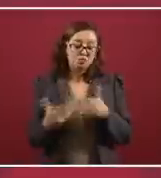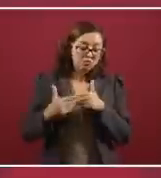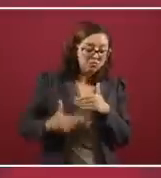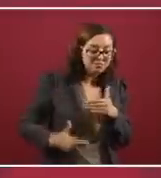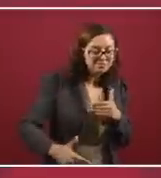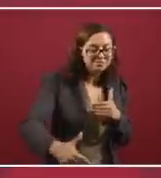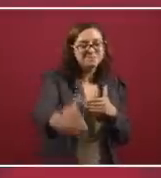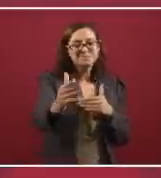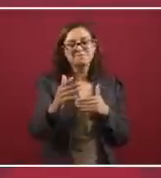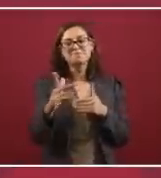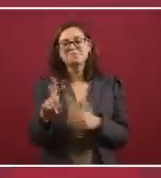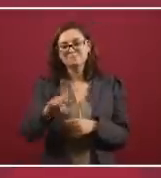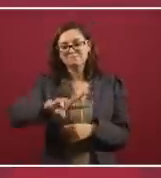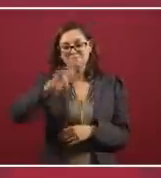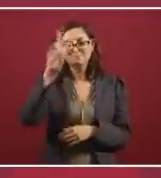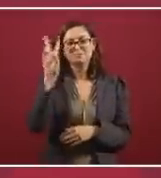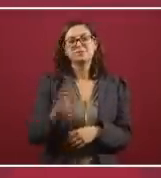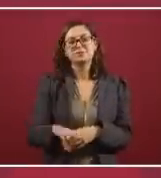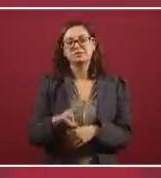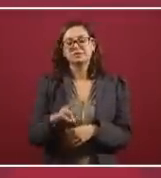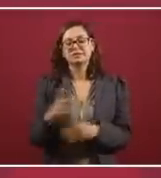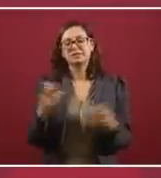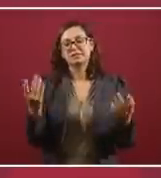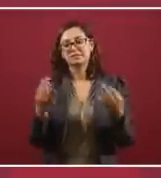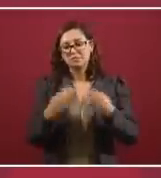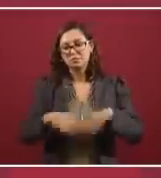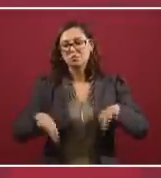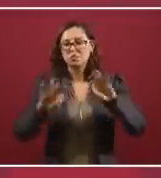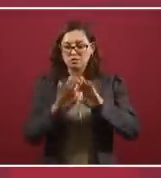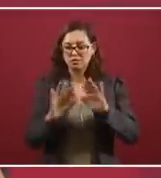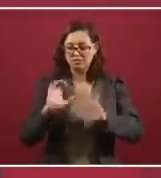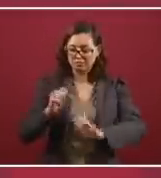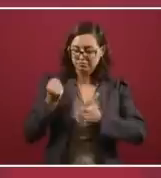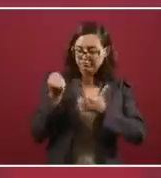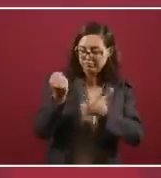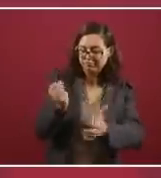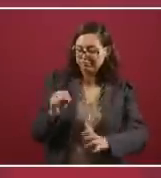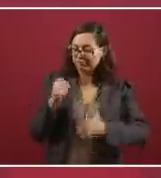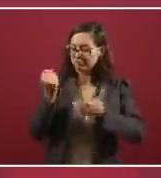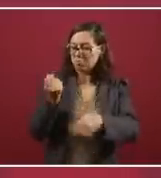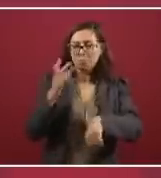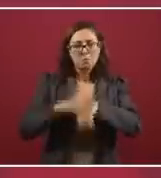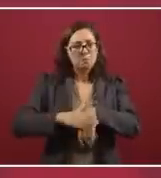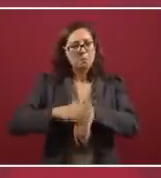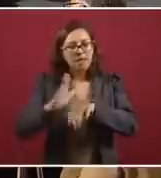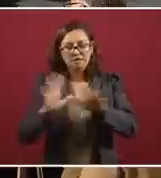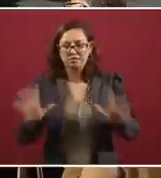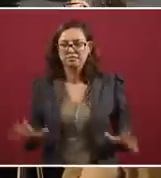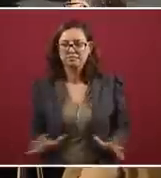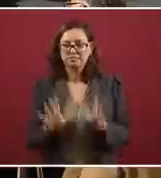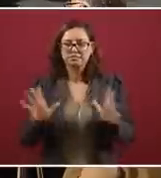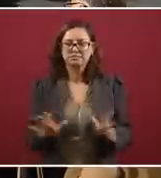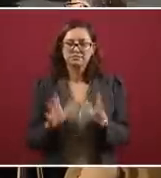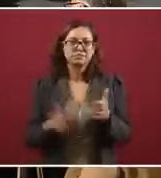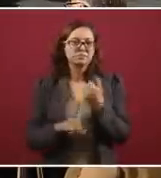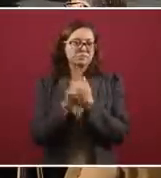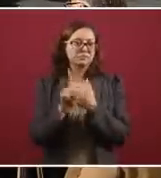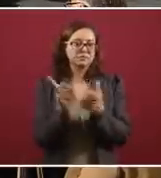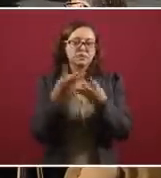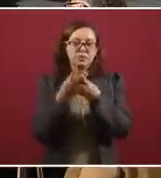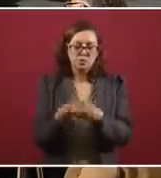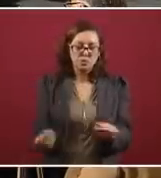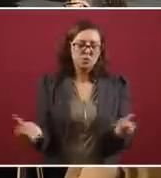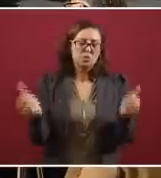y sin duda habrá que buscar hacer más inversiones, y este tipo de solución creo que lo permite.